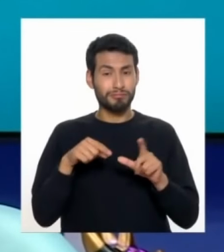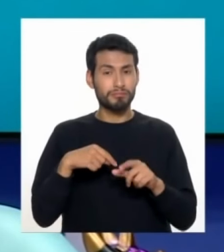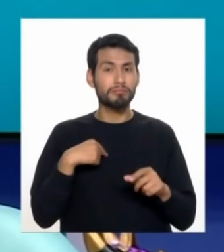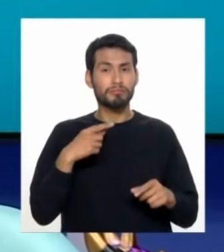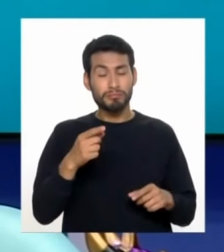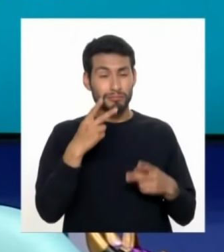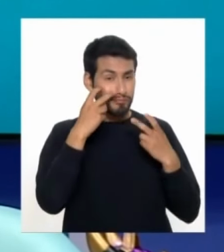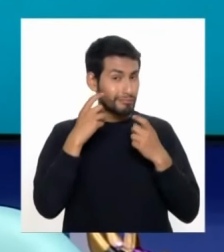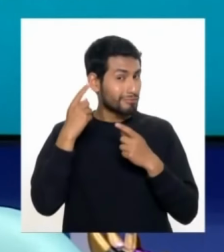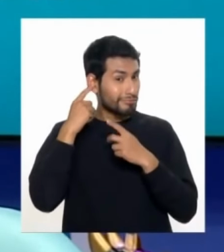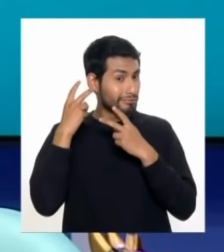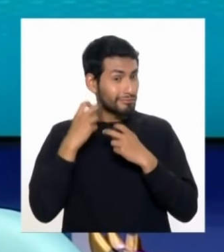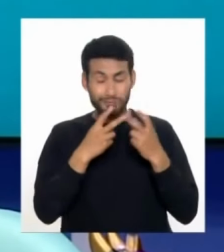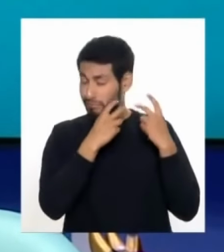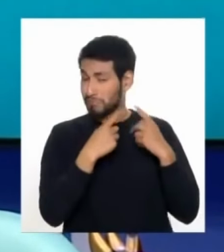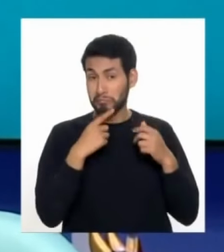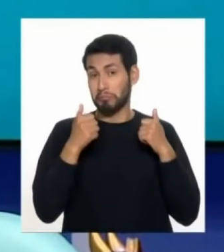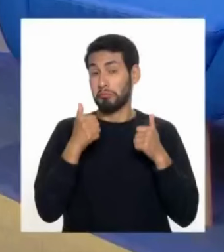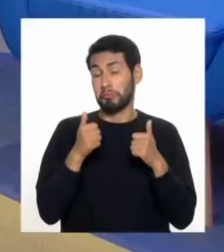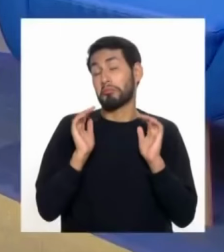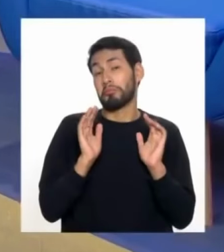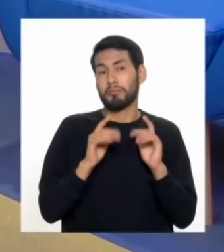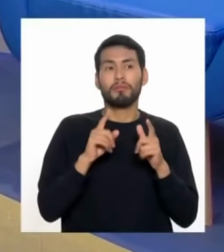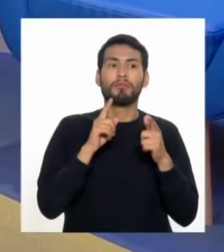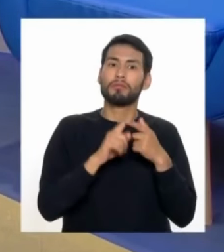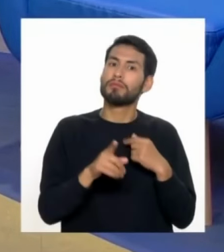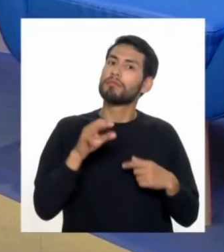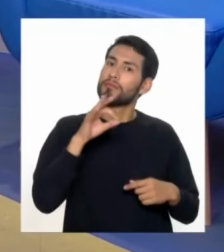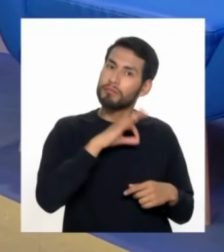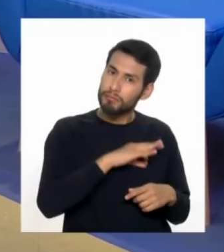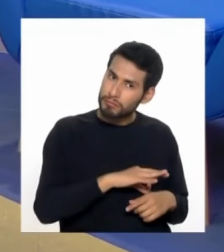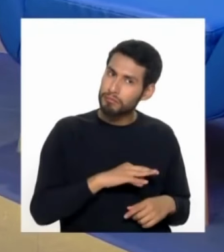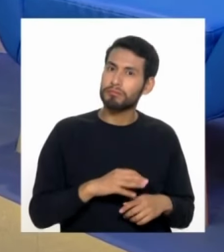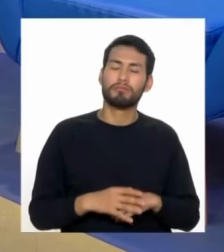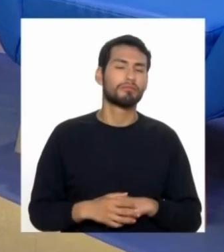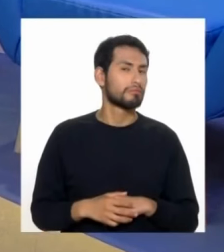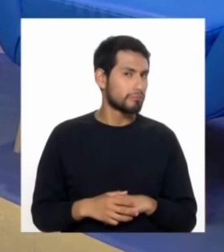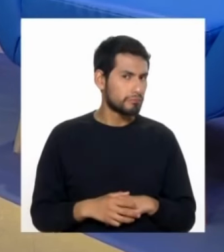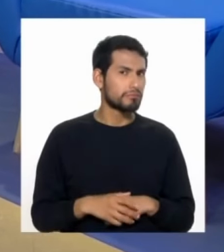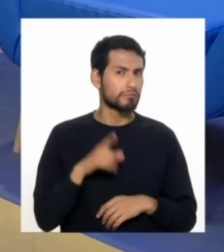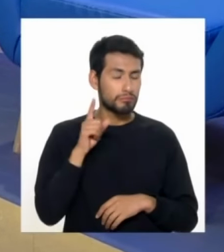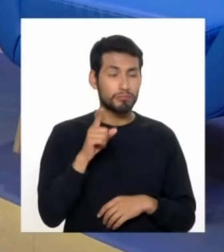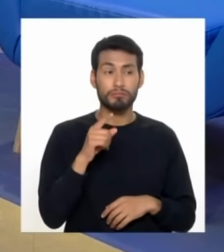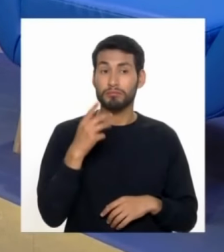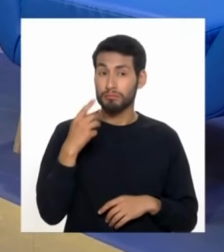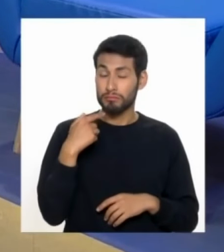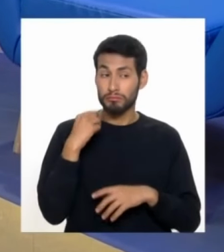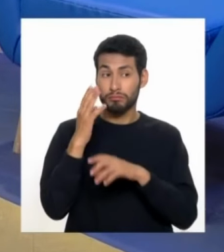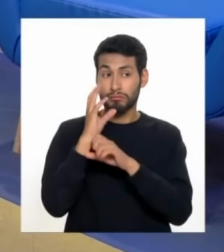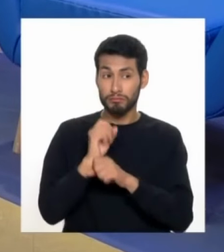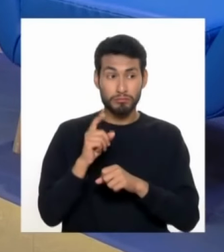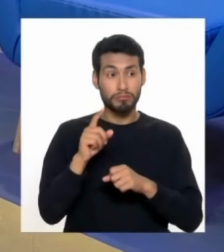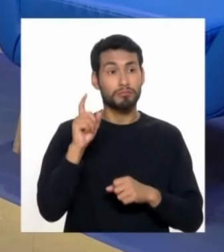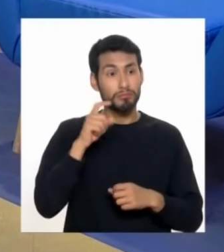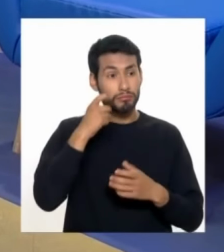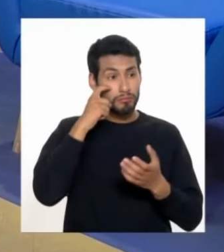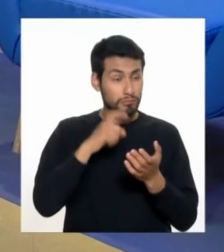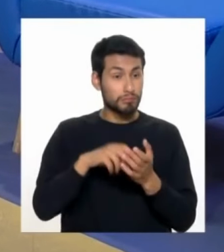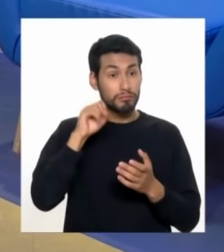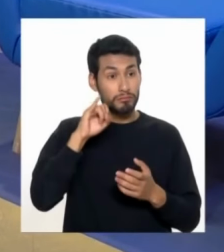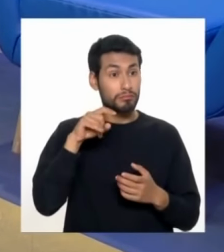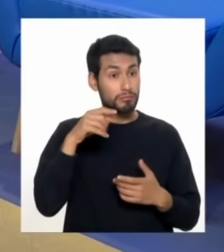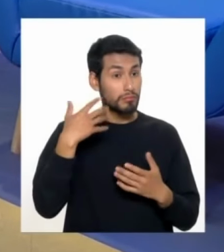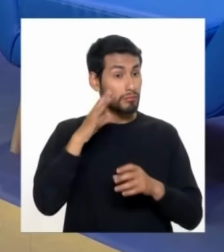sí te hacen la prueba y felizmente que todo bien, pero hay que aprovechar no solamente si es que ya estás acostumbrado, sino darte cuenta si ya